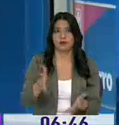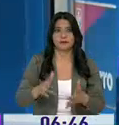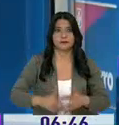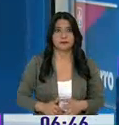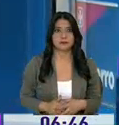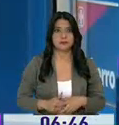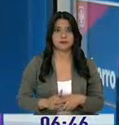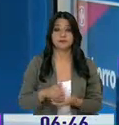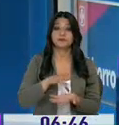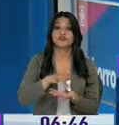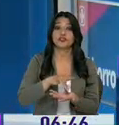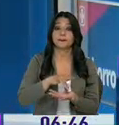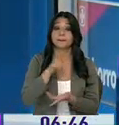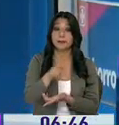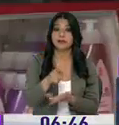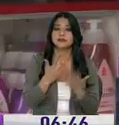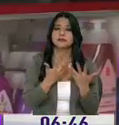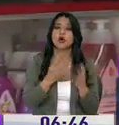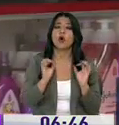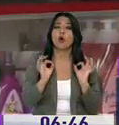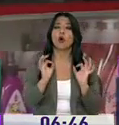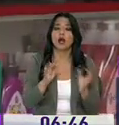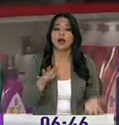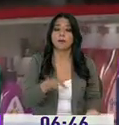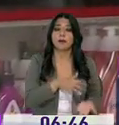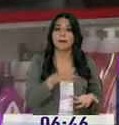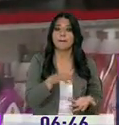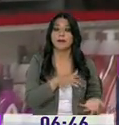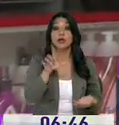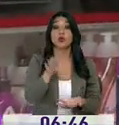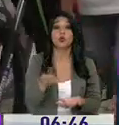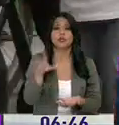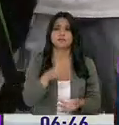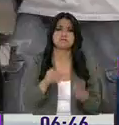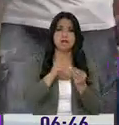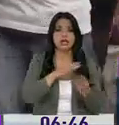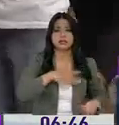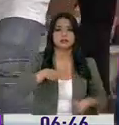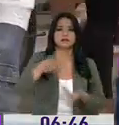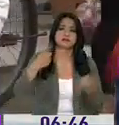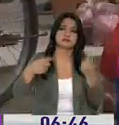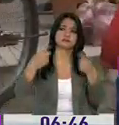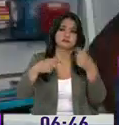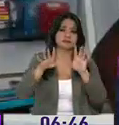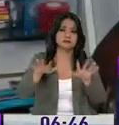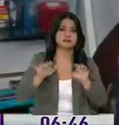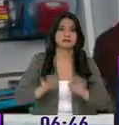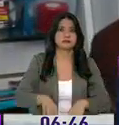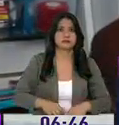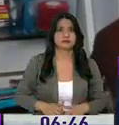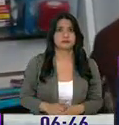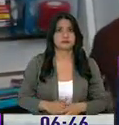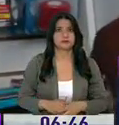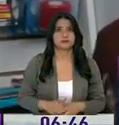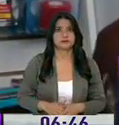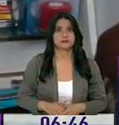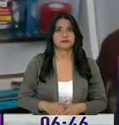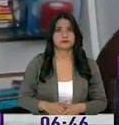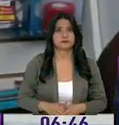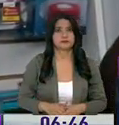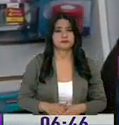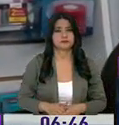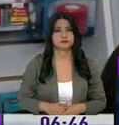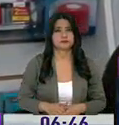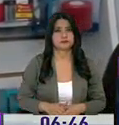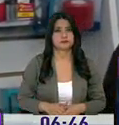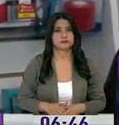Las farmacéuticas esperan estar abastecidas a partir de este lunes para cubrir la demanda de la población. O sea, aparentemente están entre